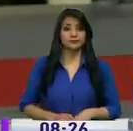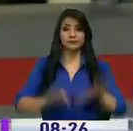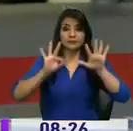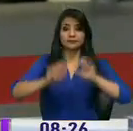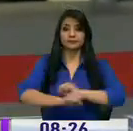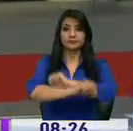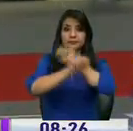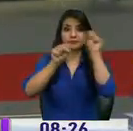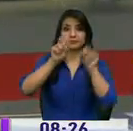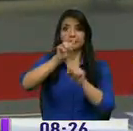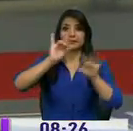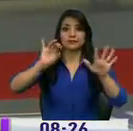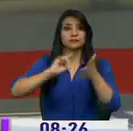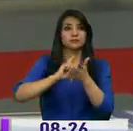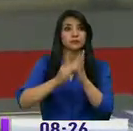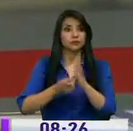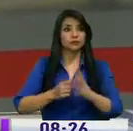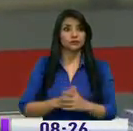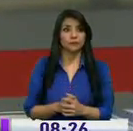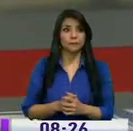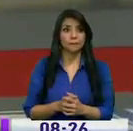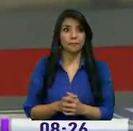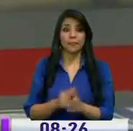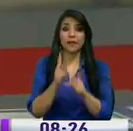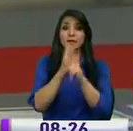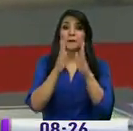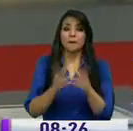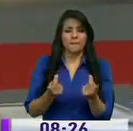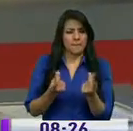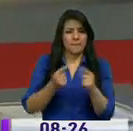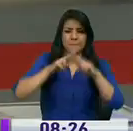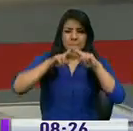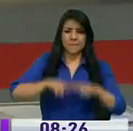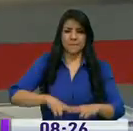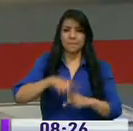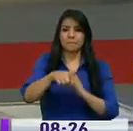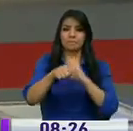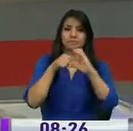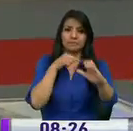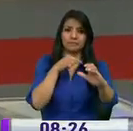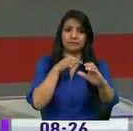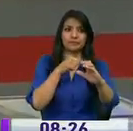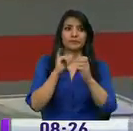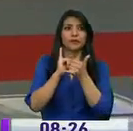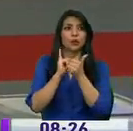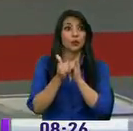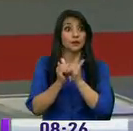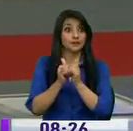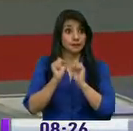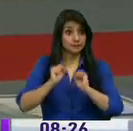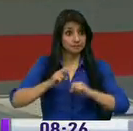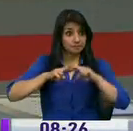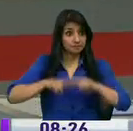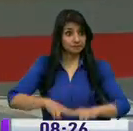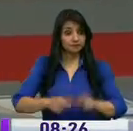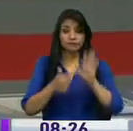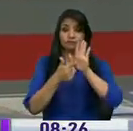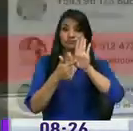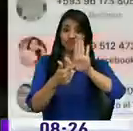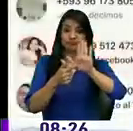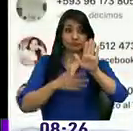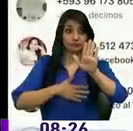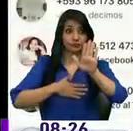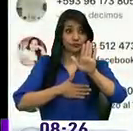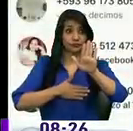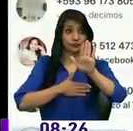8:26 de la mañana, Mahania querida, vamos rápidamente a revisar lo que nos dicen a través de las redes sociales. ¿Te parece? Pónganlo en pantalla, por favor, si